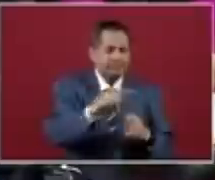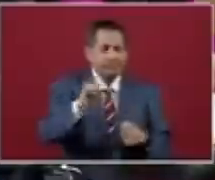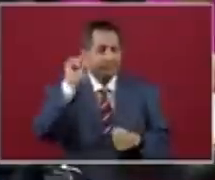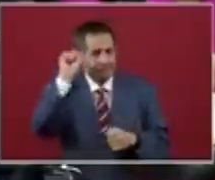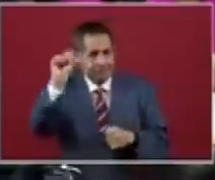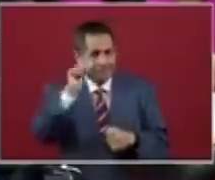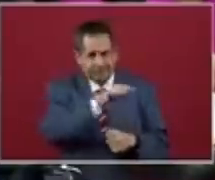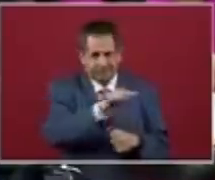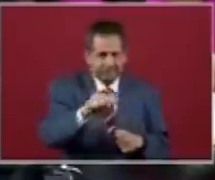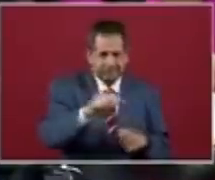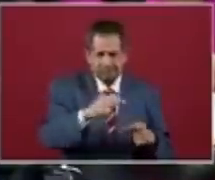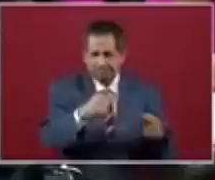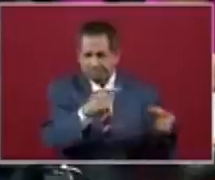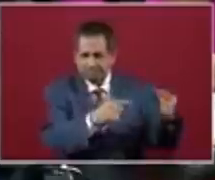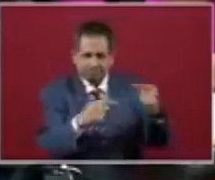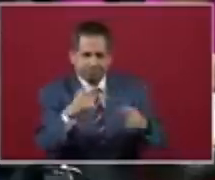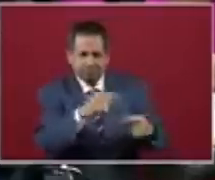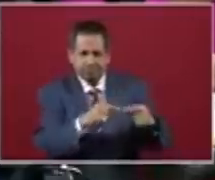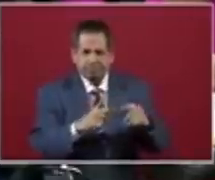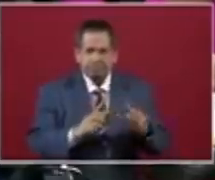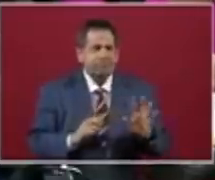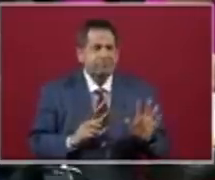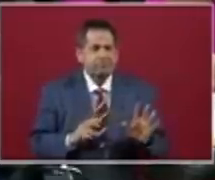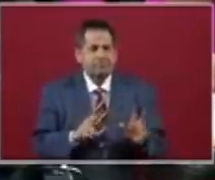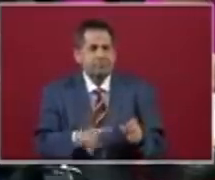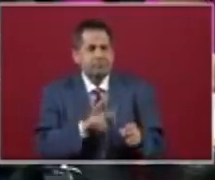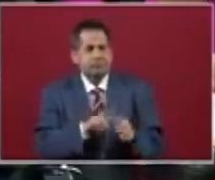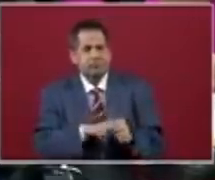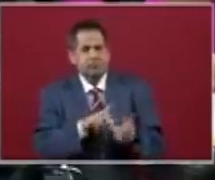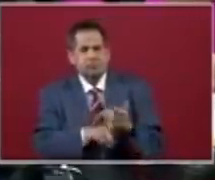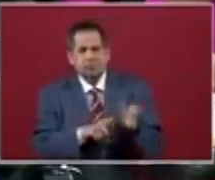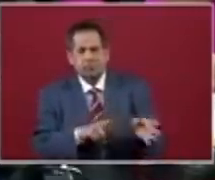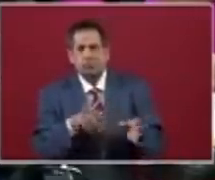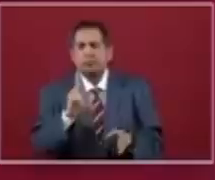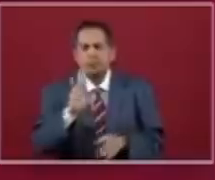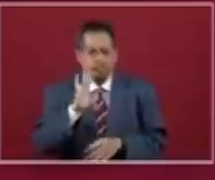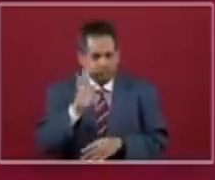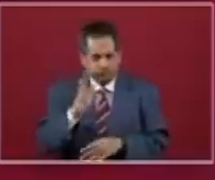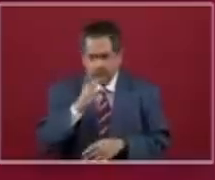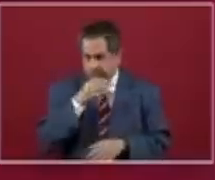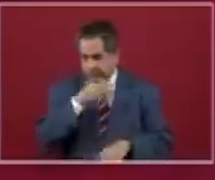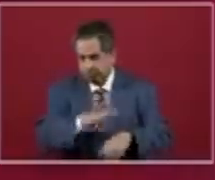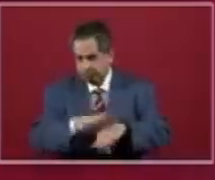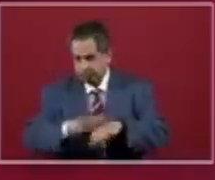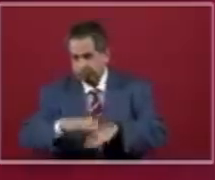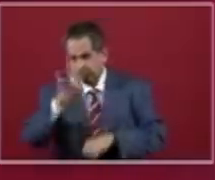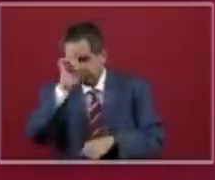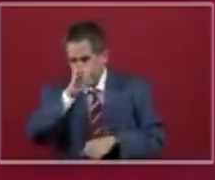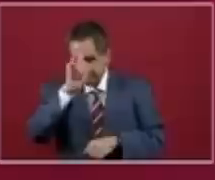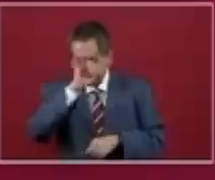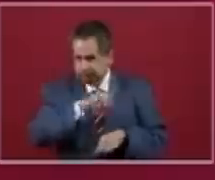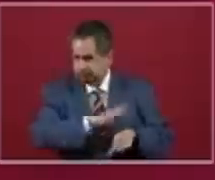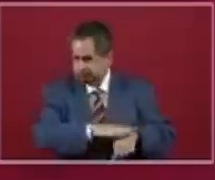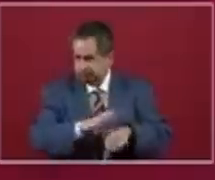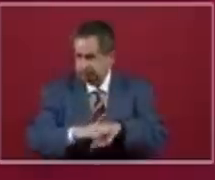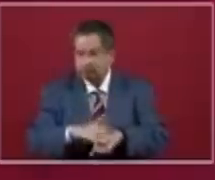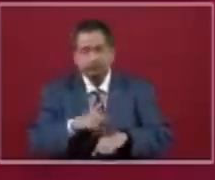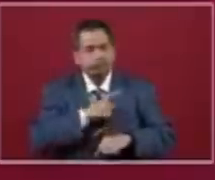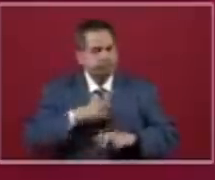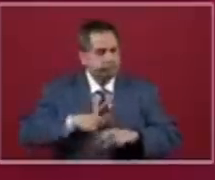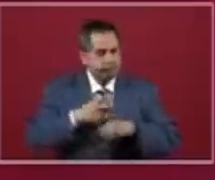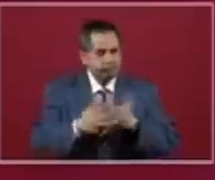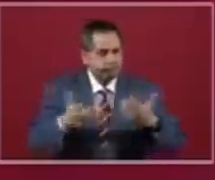sindicatos, pues es normal, pero ya hicimos también la recomendación de que se